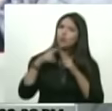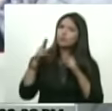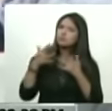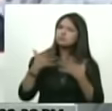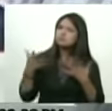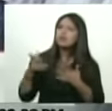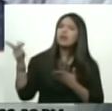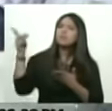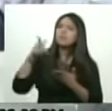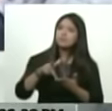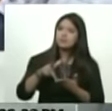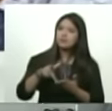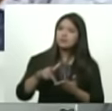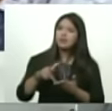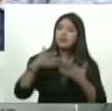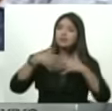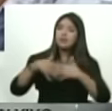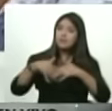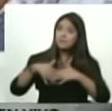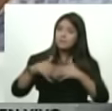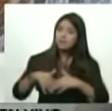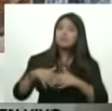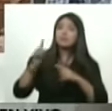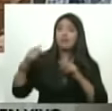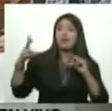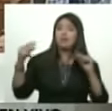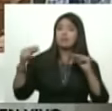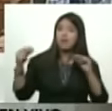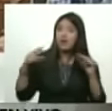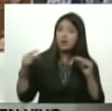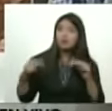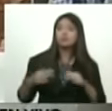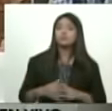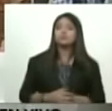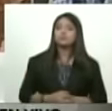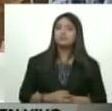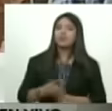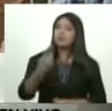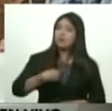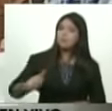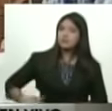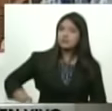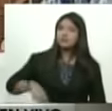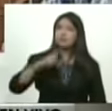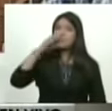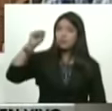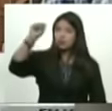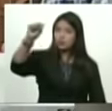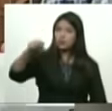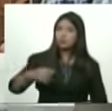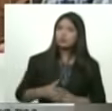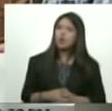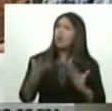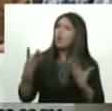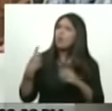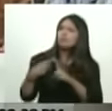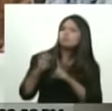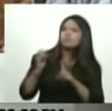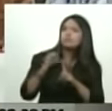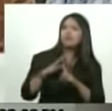la participación del empresariado y el diálogo sostenido del presidente de la República, Nicolás Maduro. ¿Cómo impacta